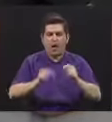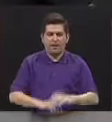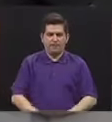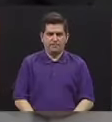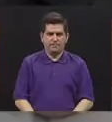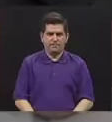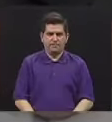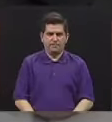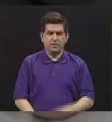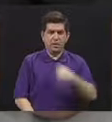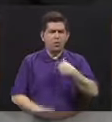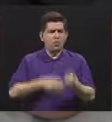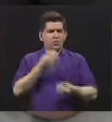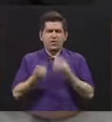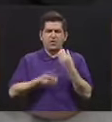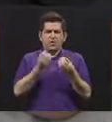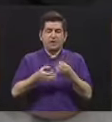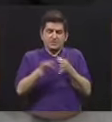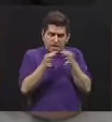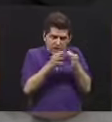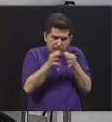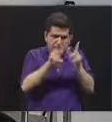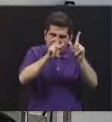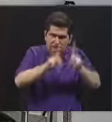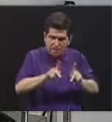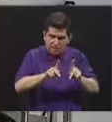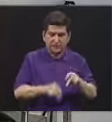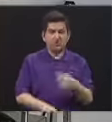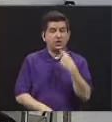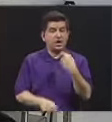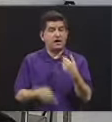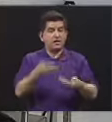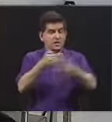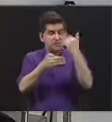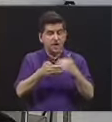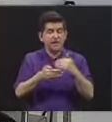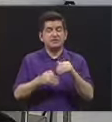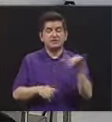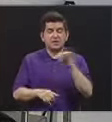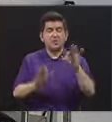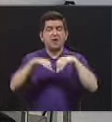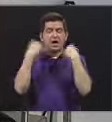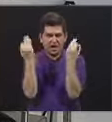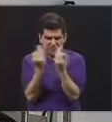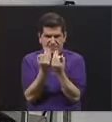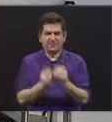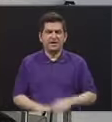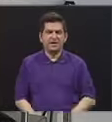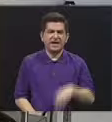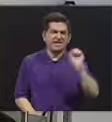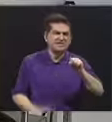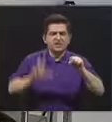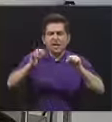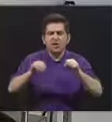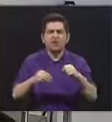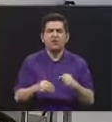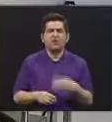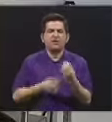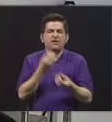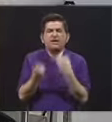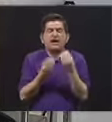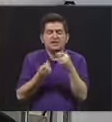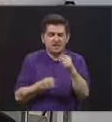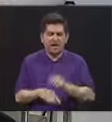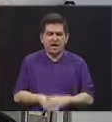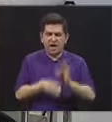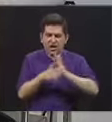cuáles no uno lo más que puede hacer es explicarle a la persona o como te dije antes al familiar Qué puede Y qué no puede